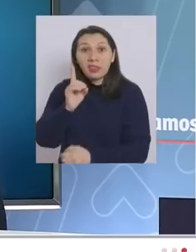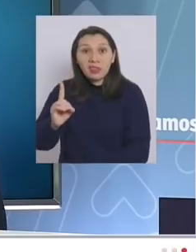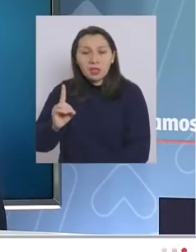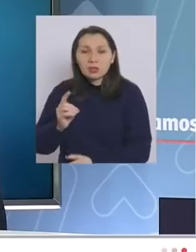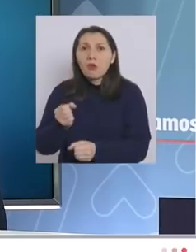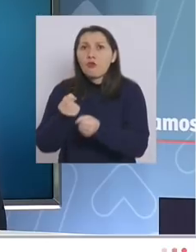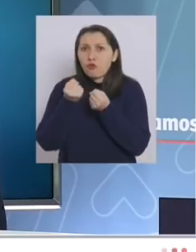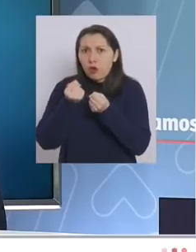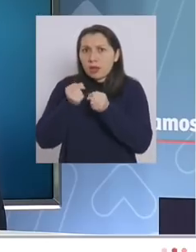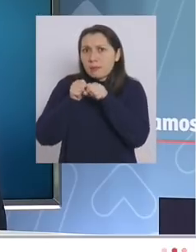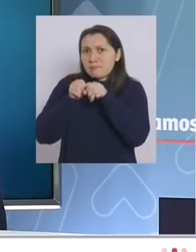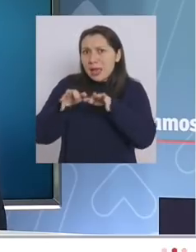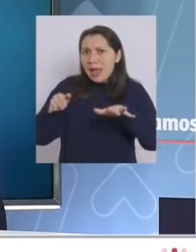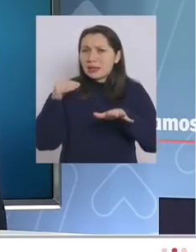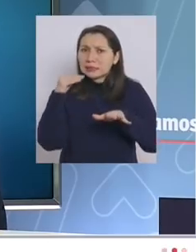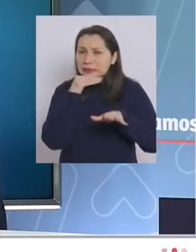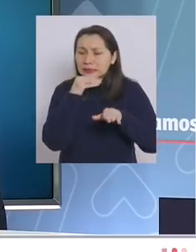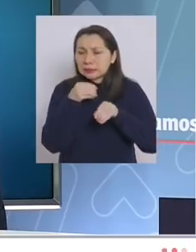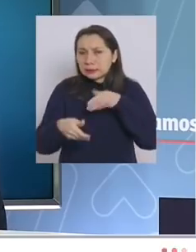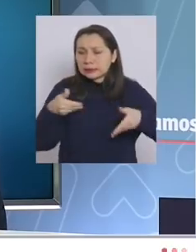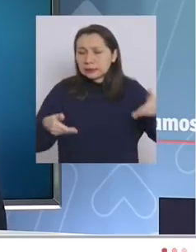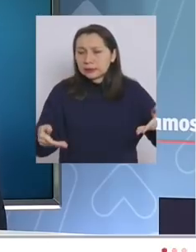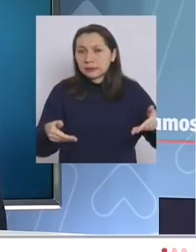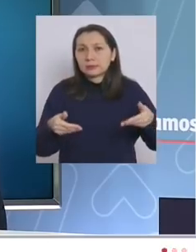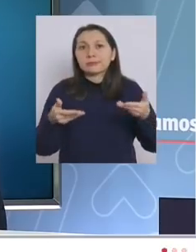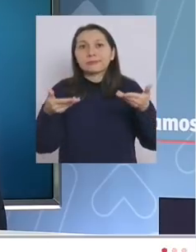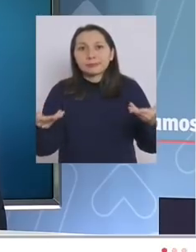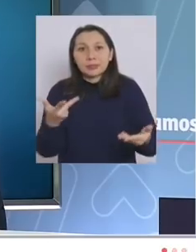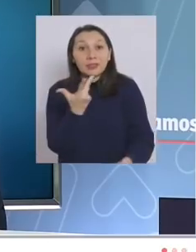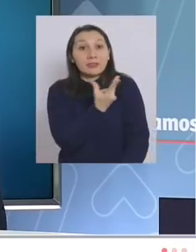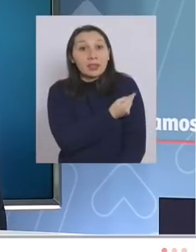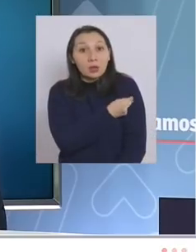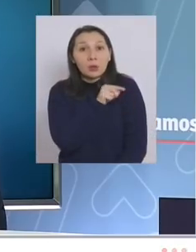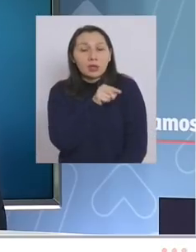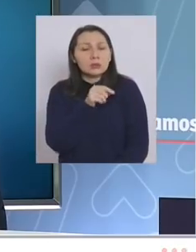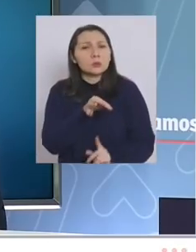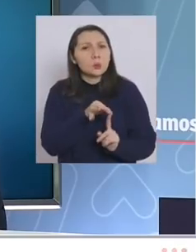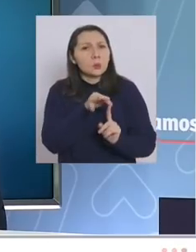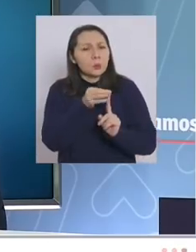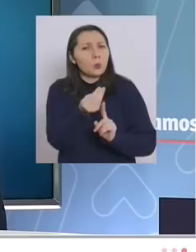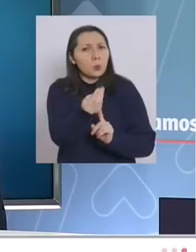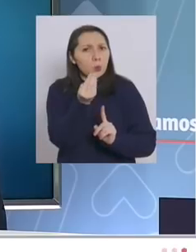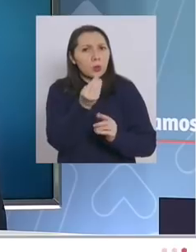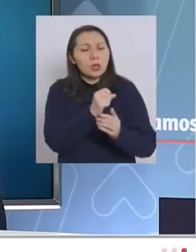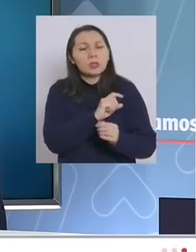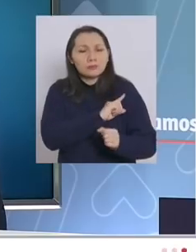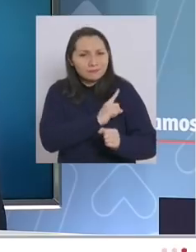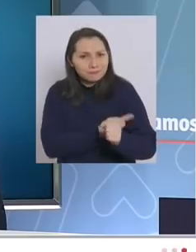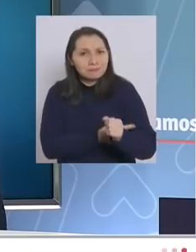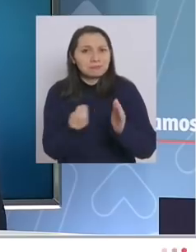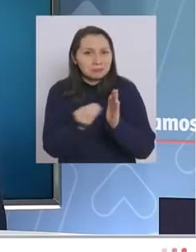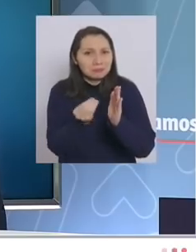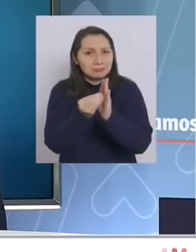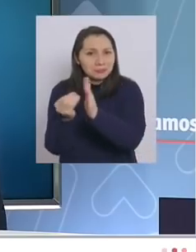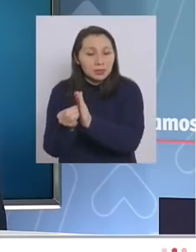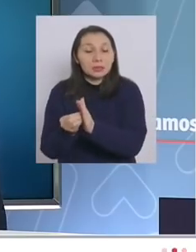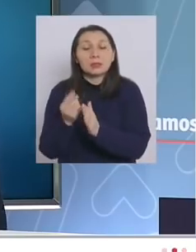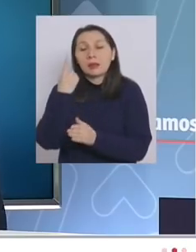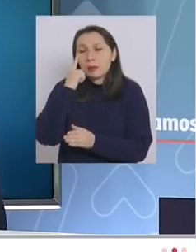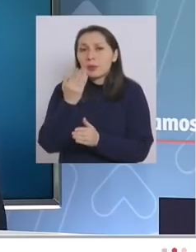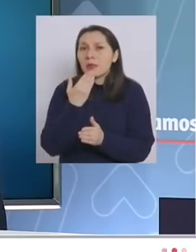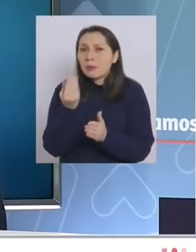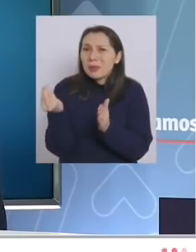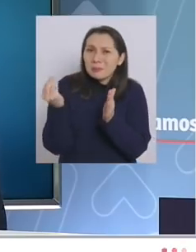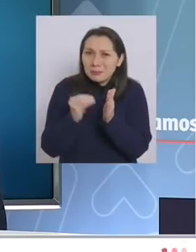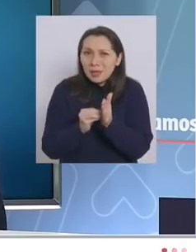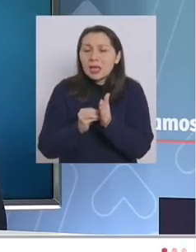más contagiosa. Es por eso que la vacunación también es tremendamente efectiva y tenemos que reforzar, pero también tenemos que reforzar